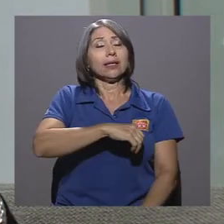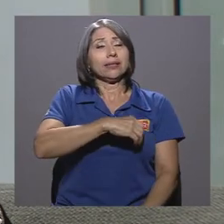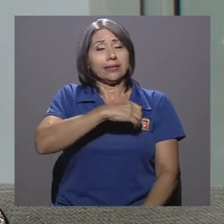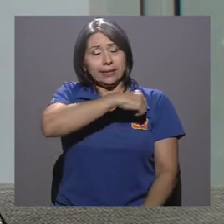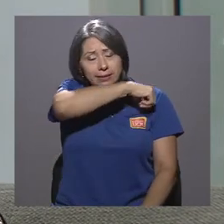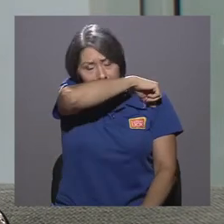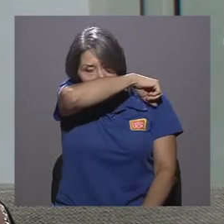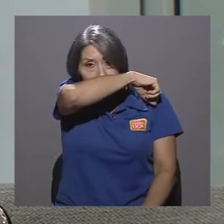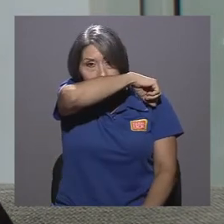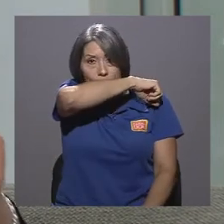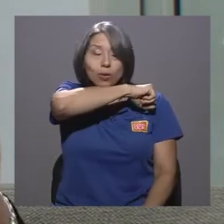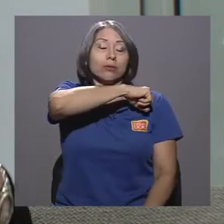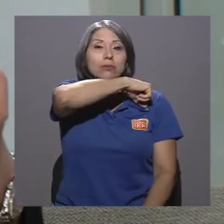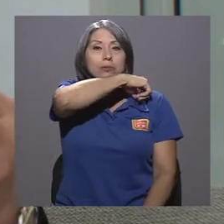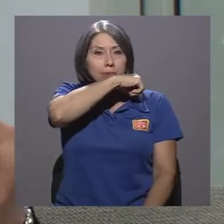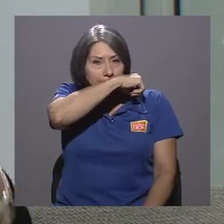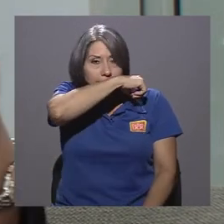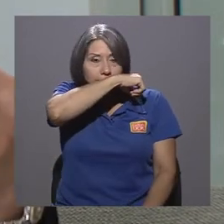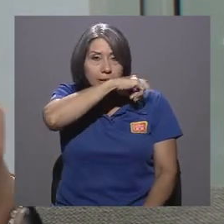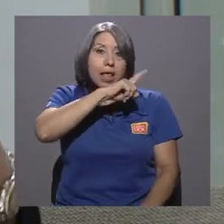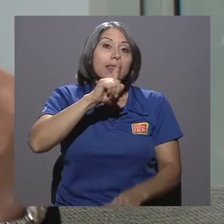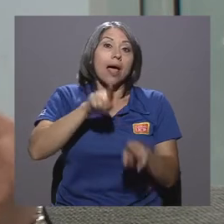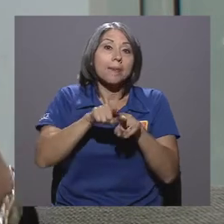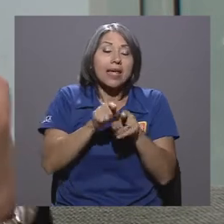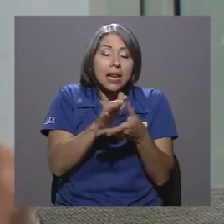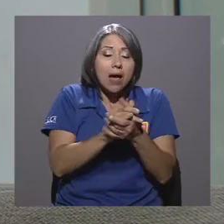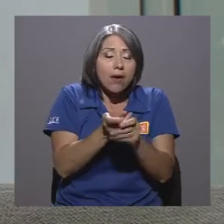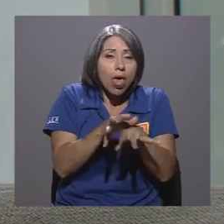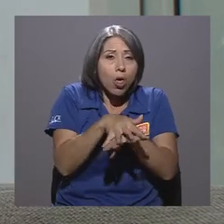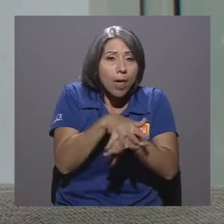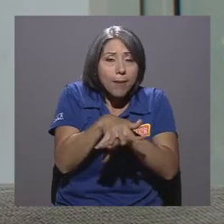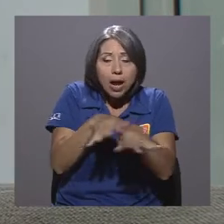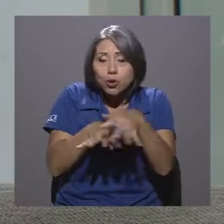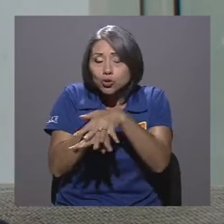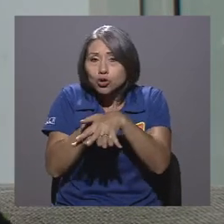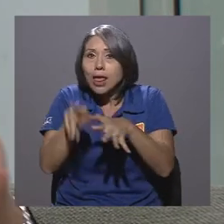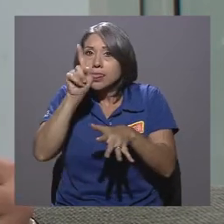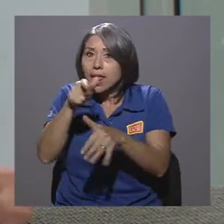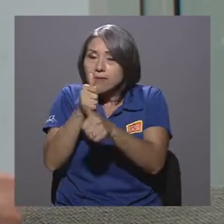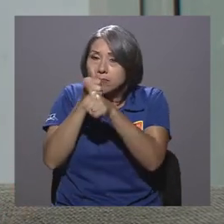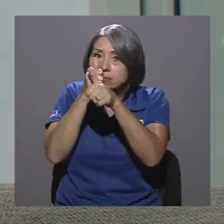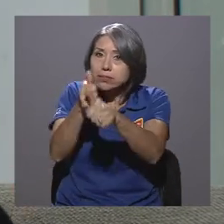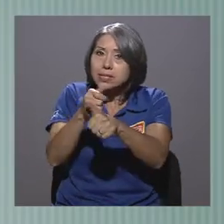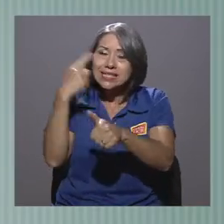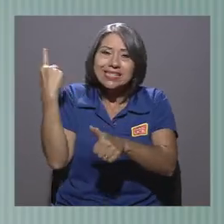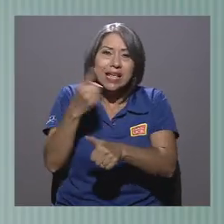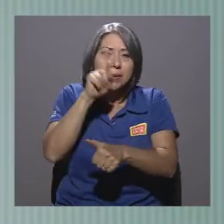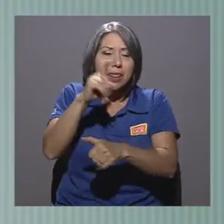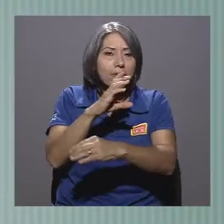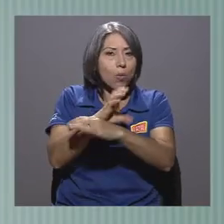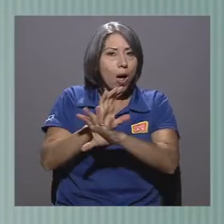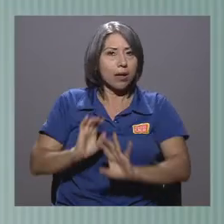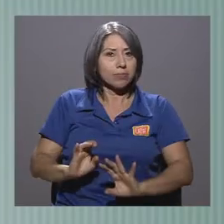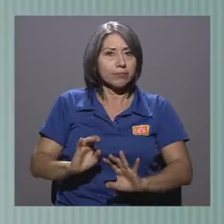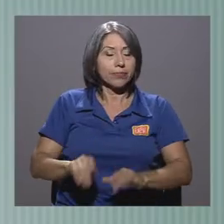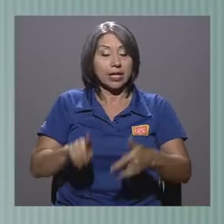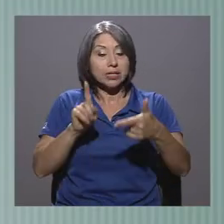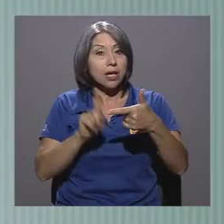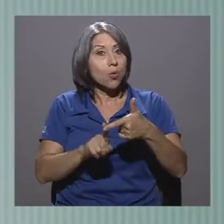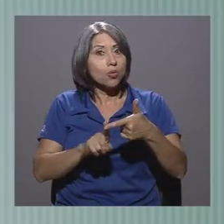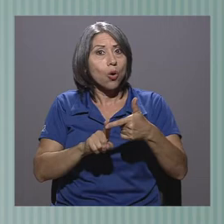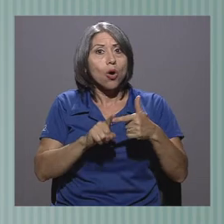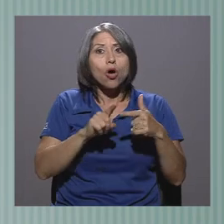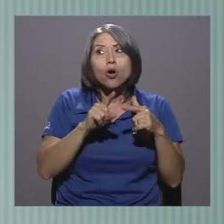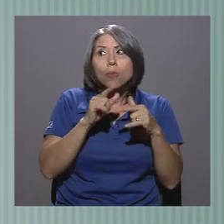educación, eso debe ser un valor, un hábito en salud que no podemos bajar la guardia nunca. Lo segundo, no difundir